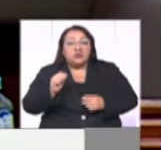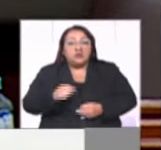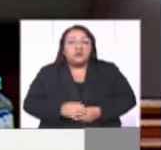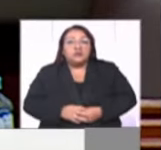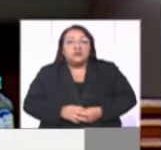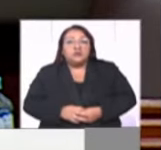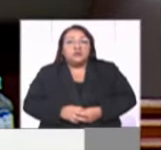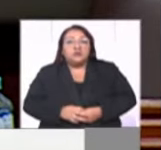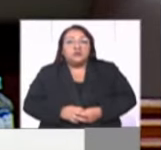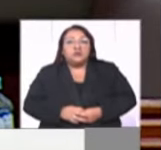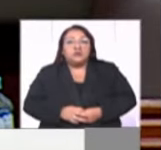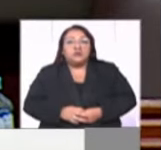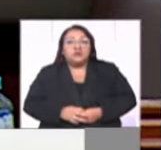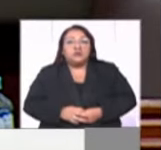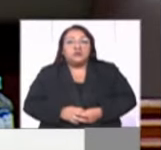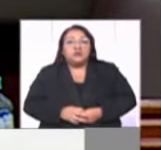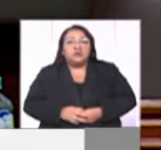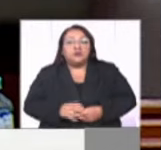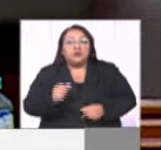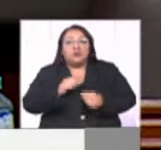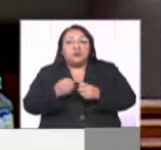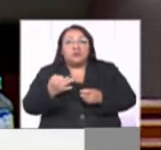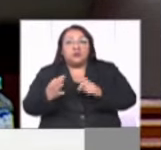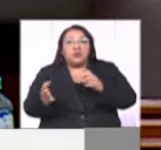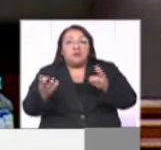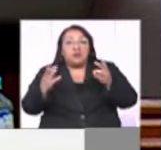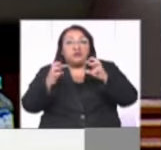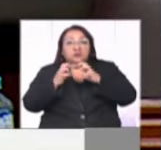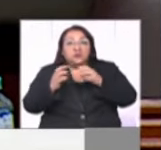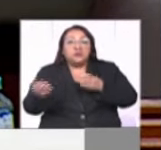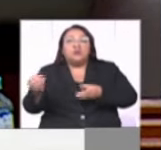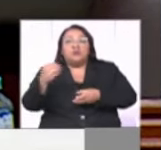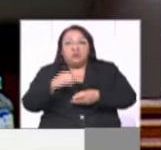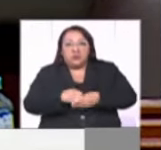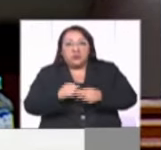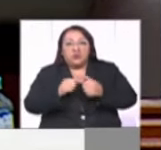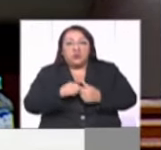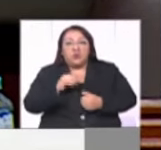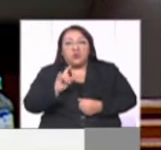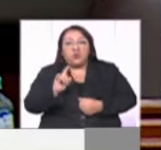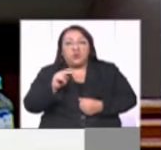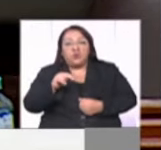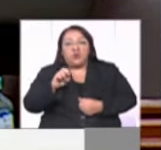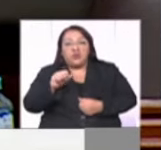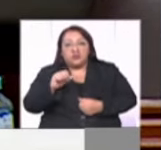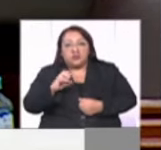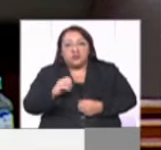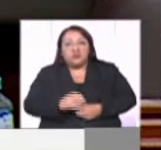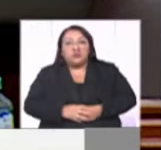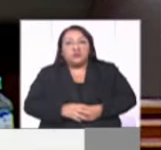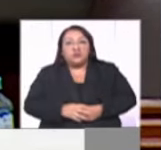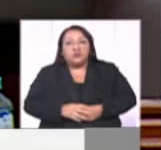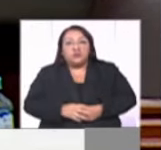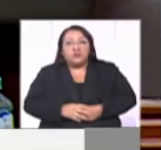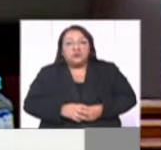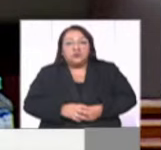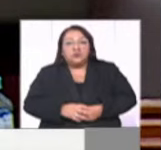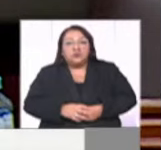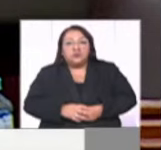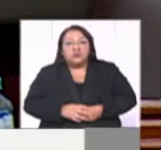el número de asistentes a Machu Picchu está dentro de lo establecido por la UNESCO. Con este cambio